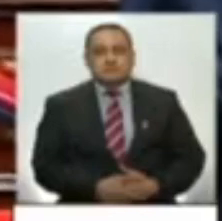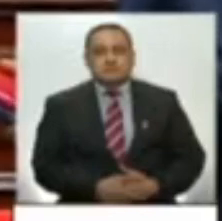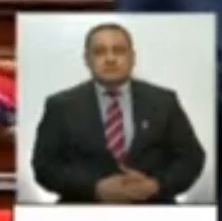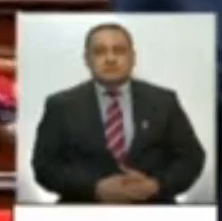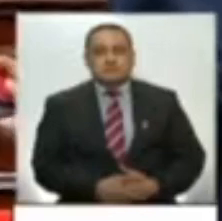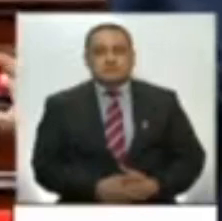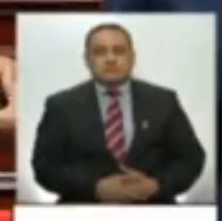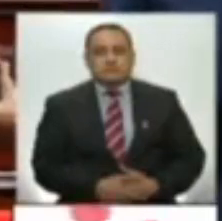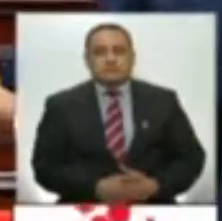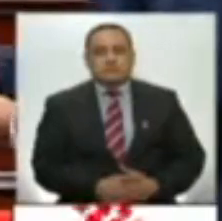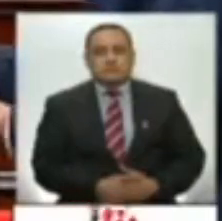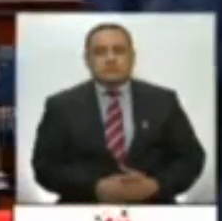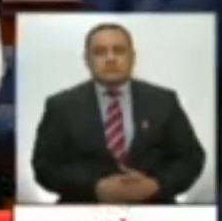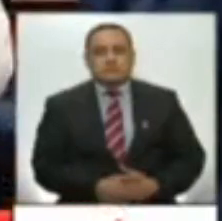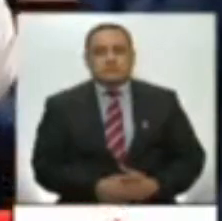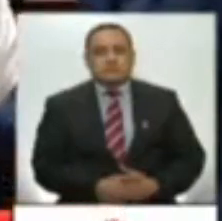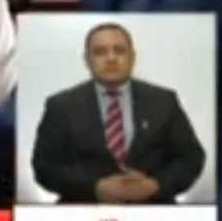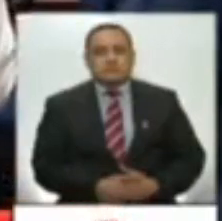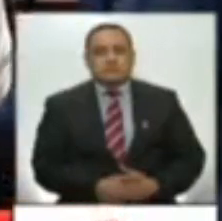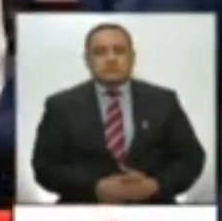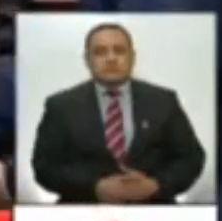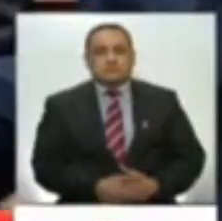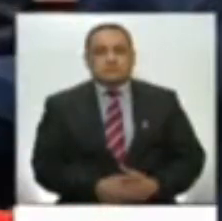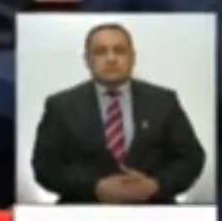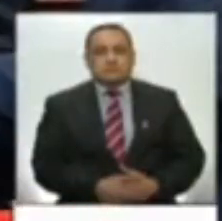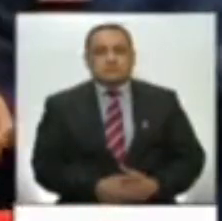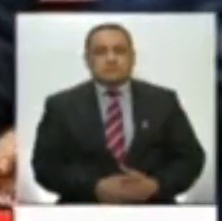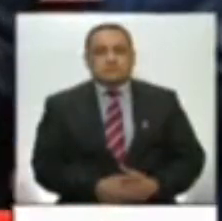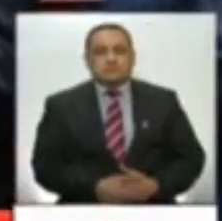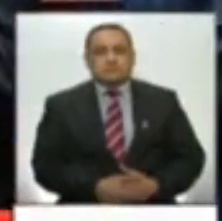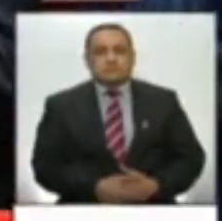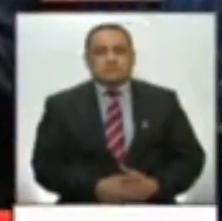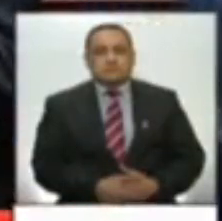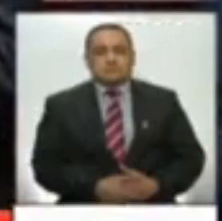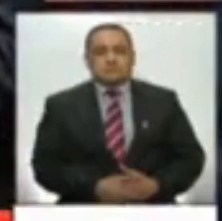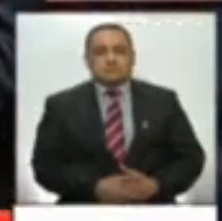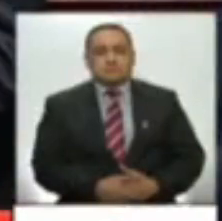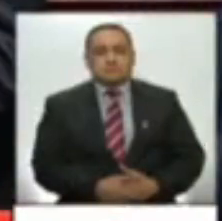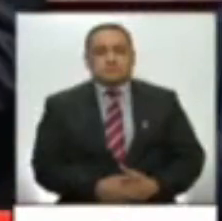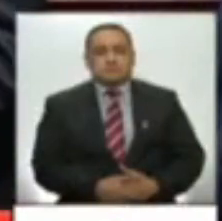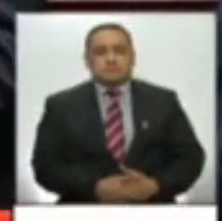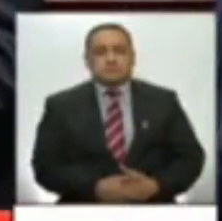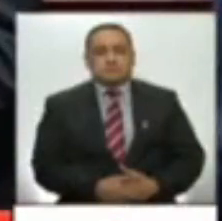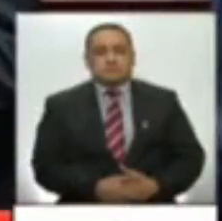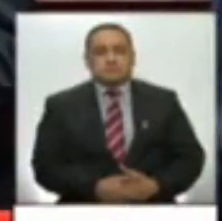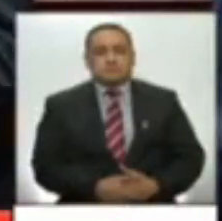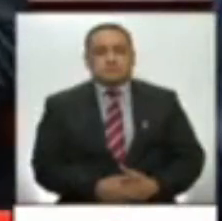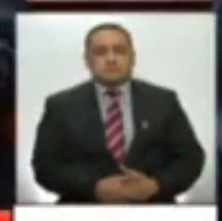Gracias.